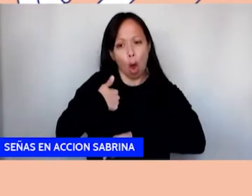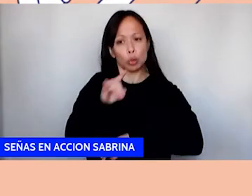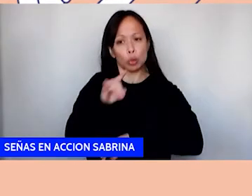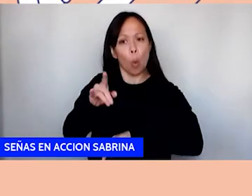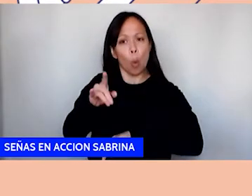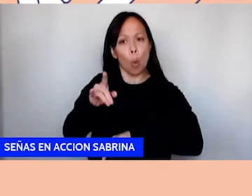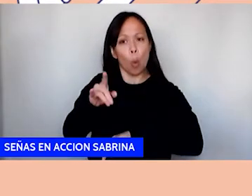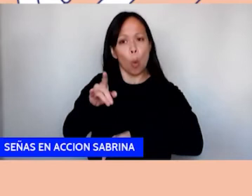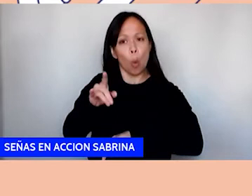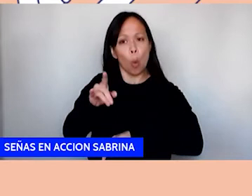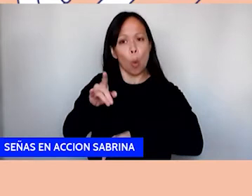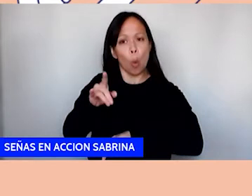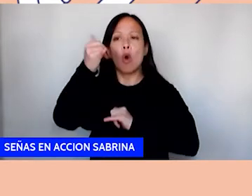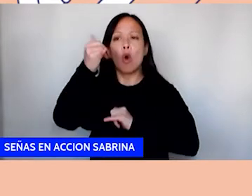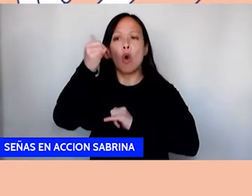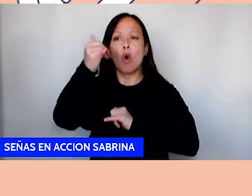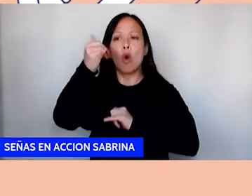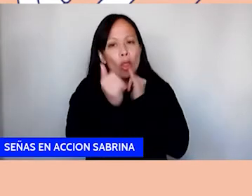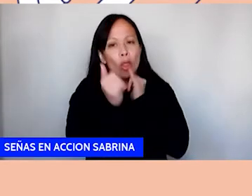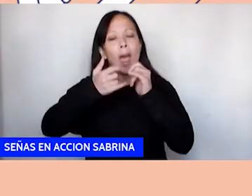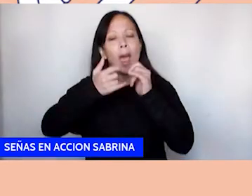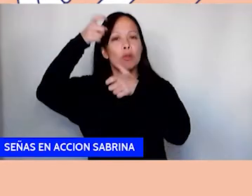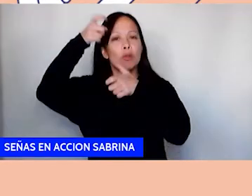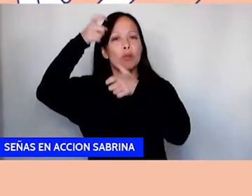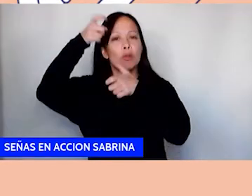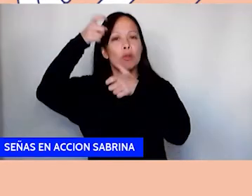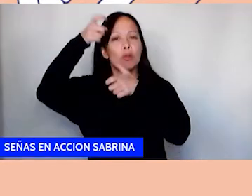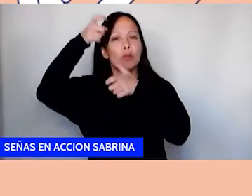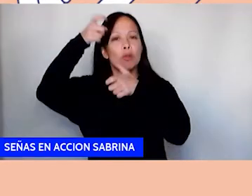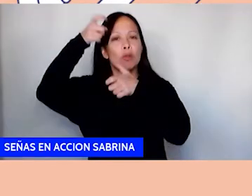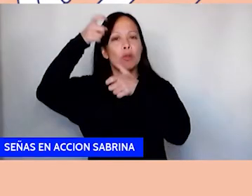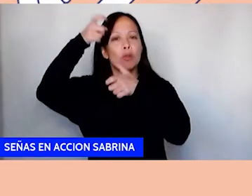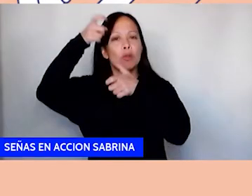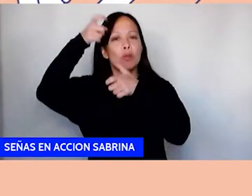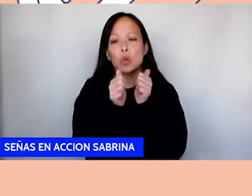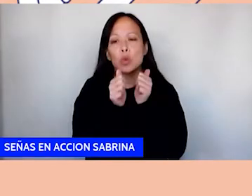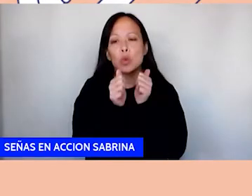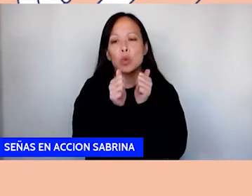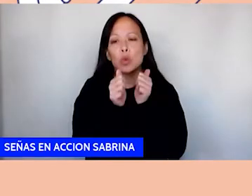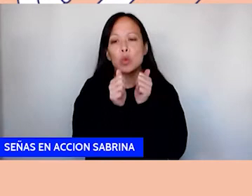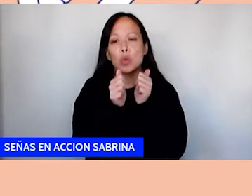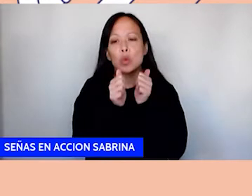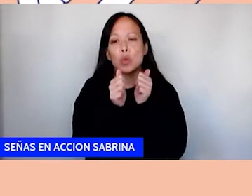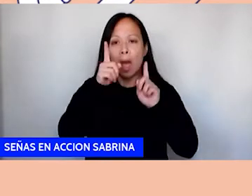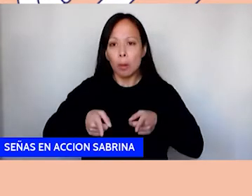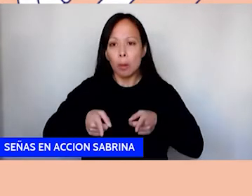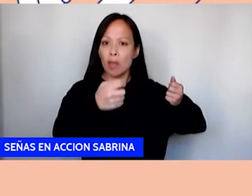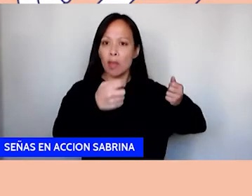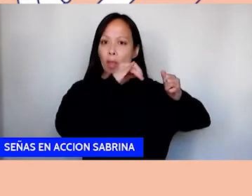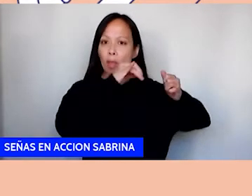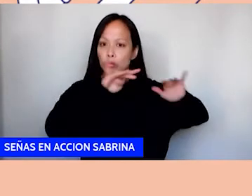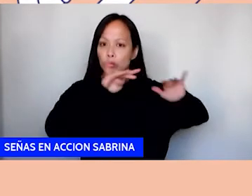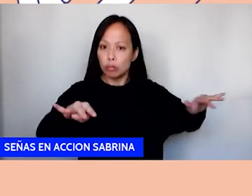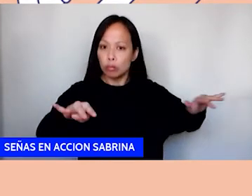propios reportajes y estos se publicaran en esta revista. Pero a medida que los medios digitales cobraron más impulso, pues World Pulse fue trasladado al mundo